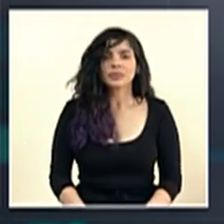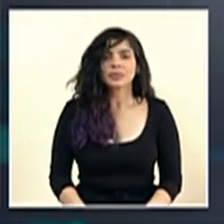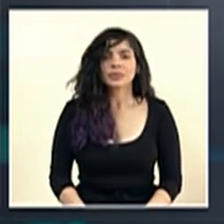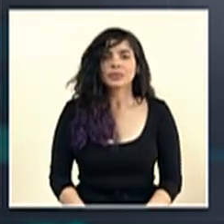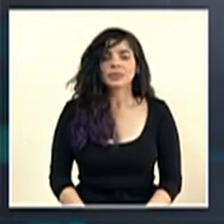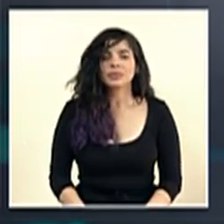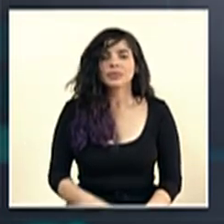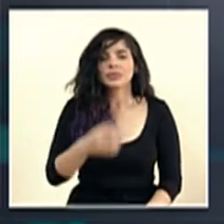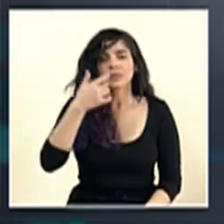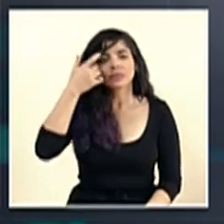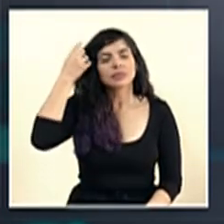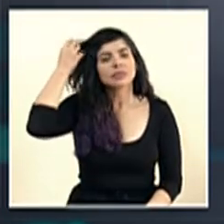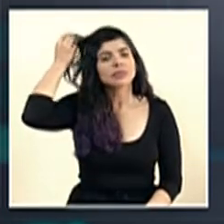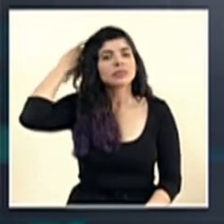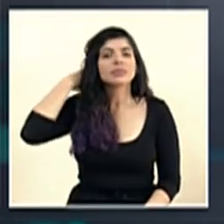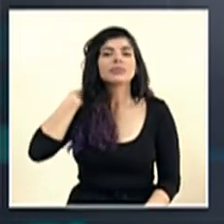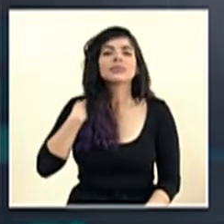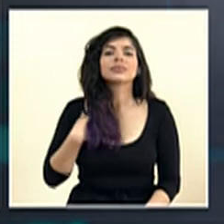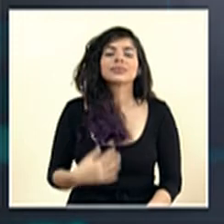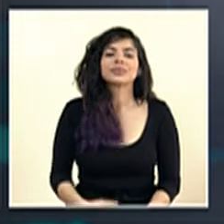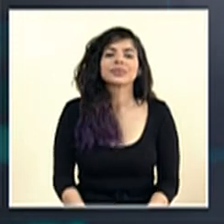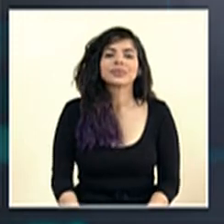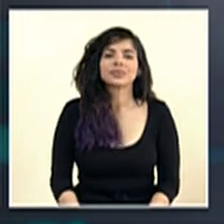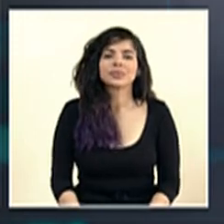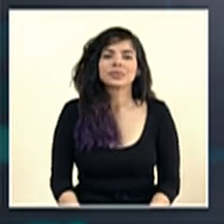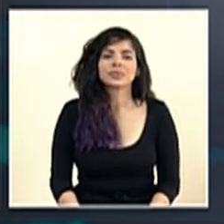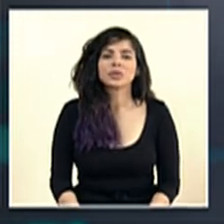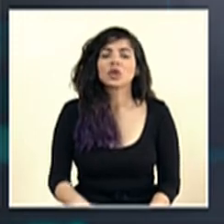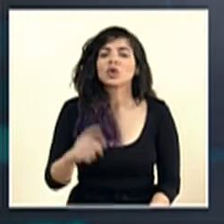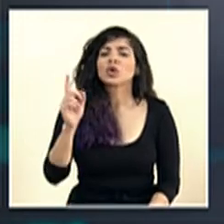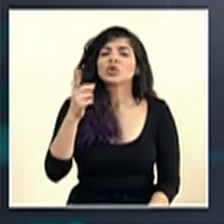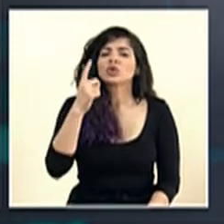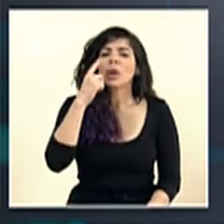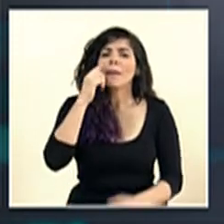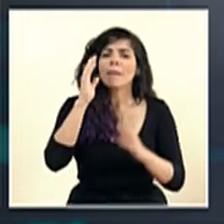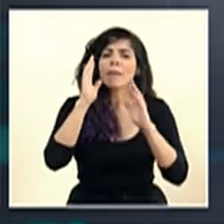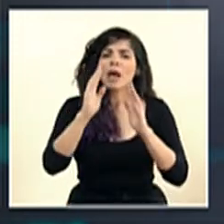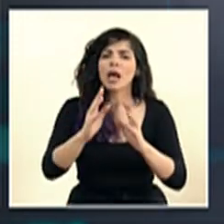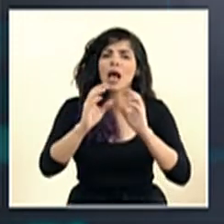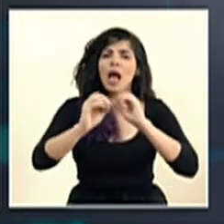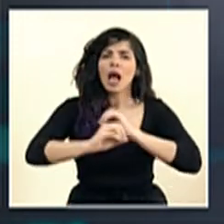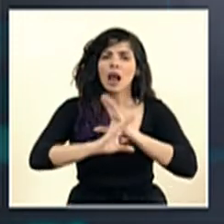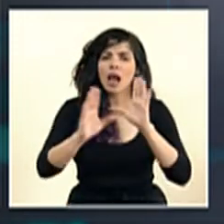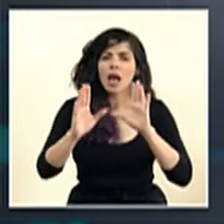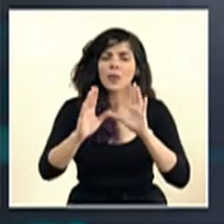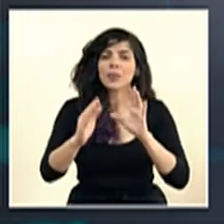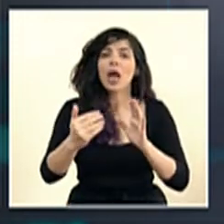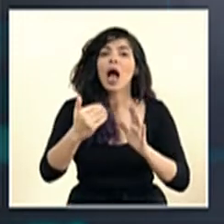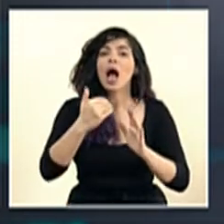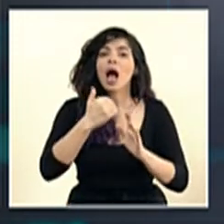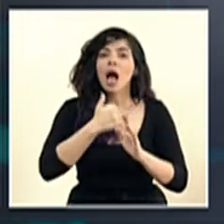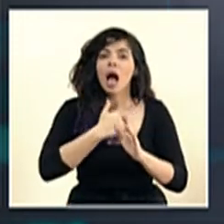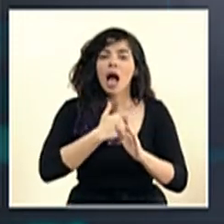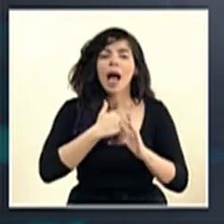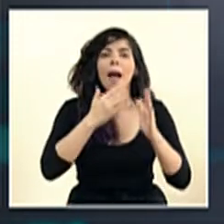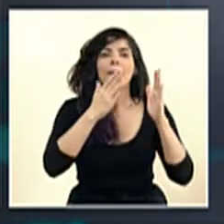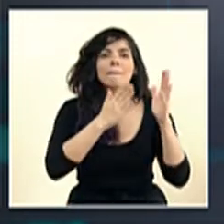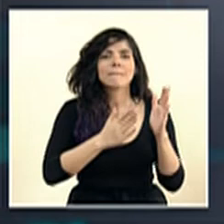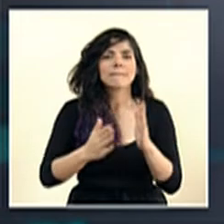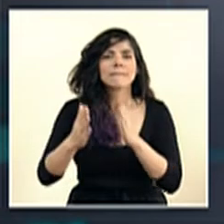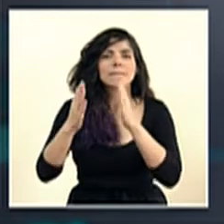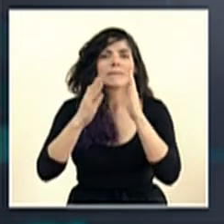Solo para dejarlo absolutamente claro, que tenemos un plan de financiamiento